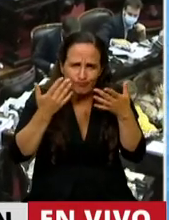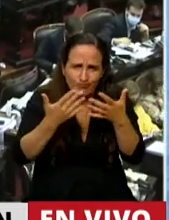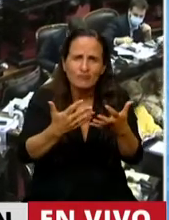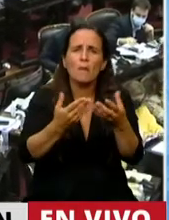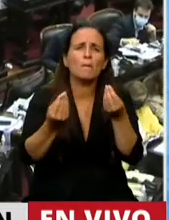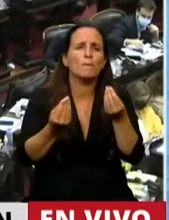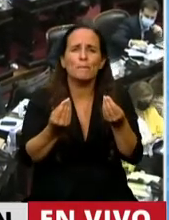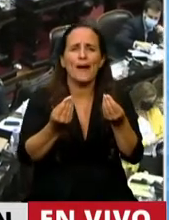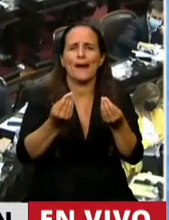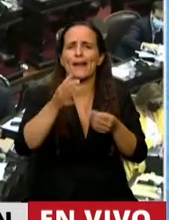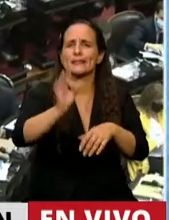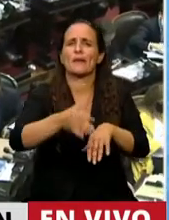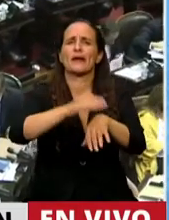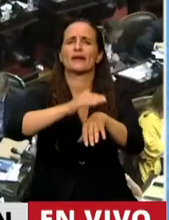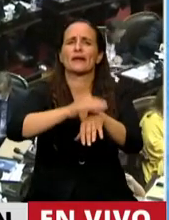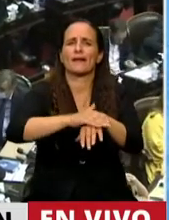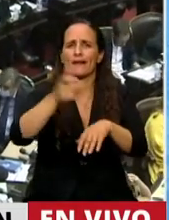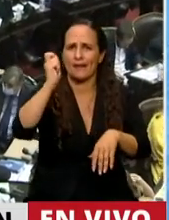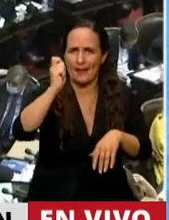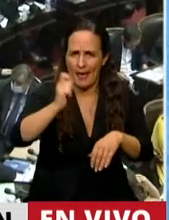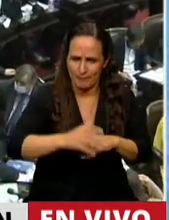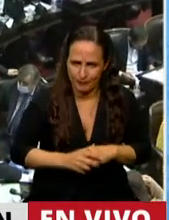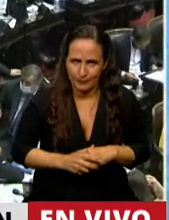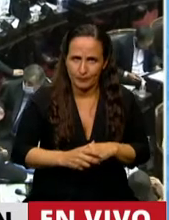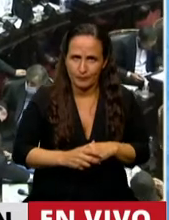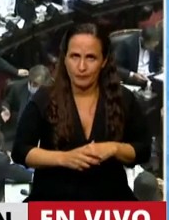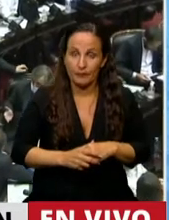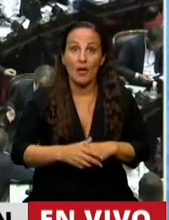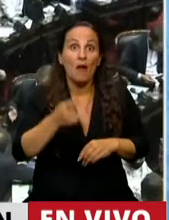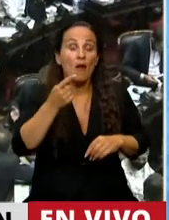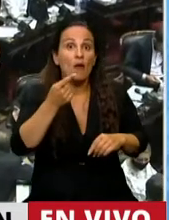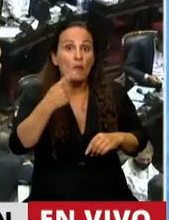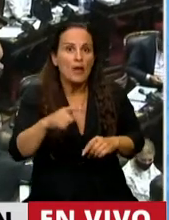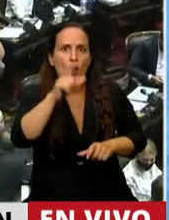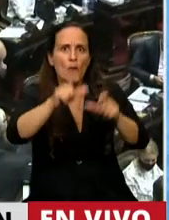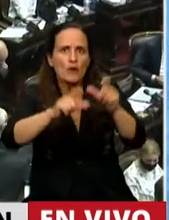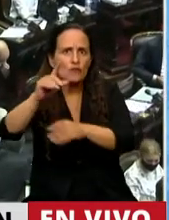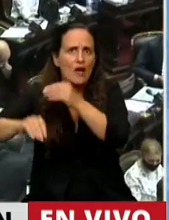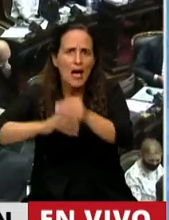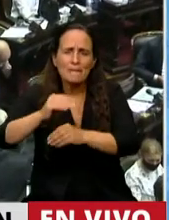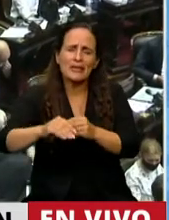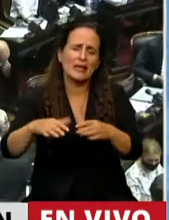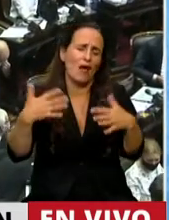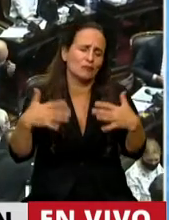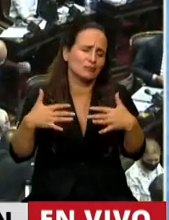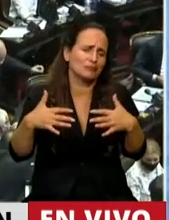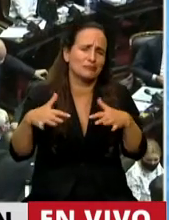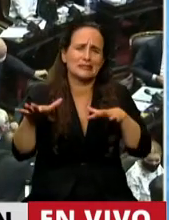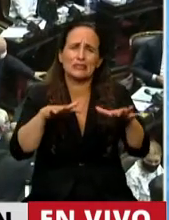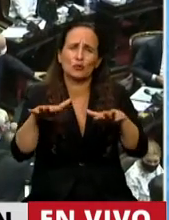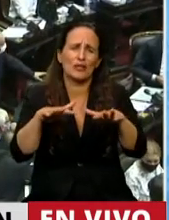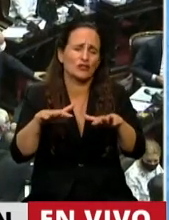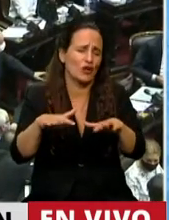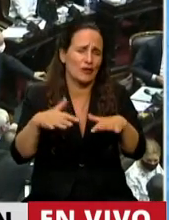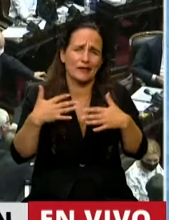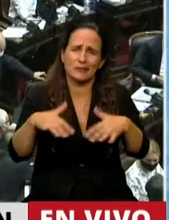determinar responsabilidades. Pero en el camino de los familiares han padecido múltiples situaciones que no son dignas de